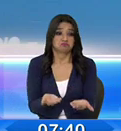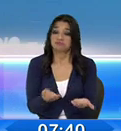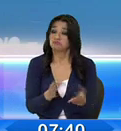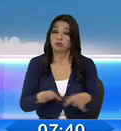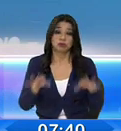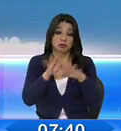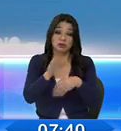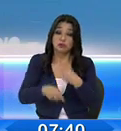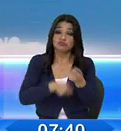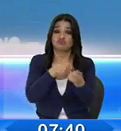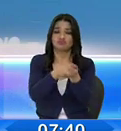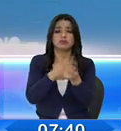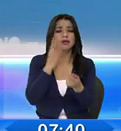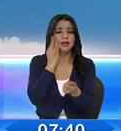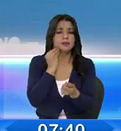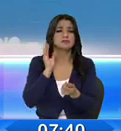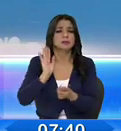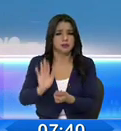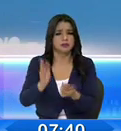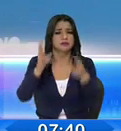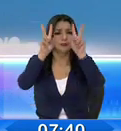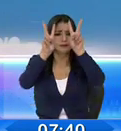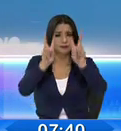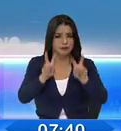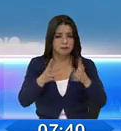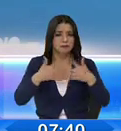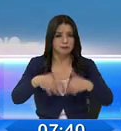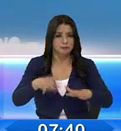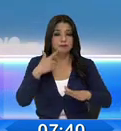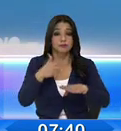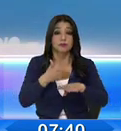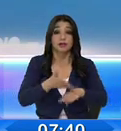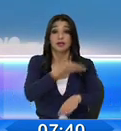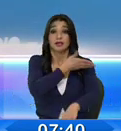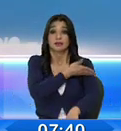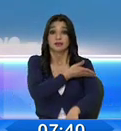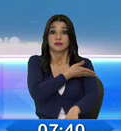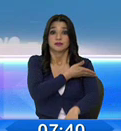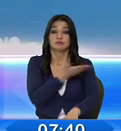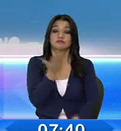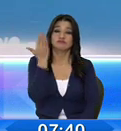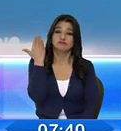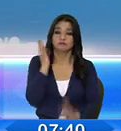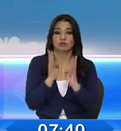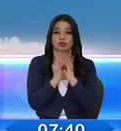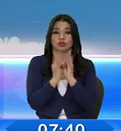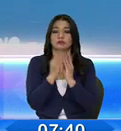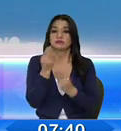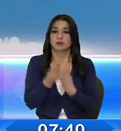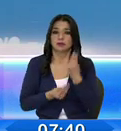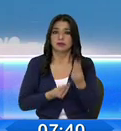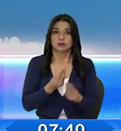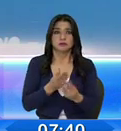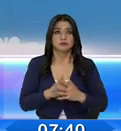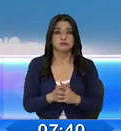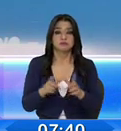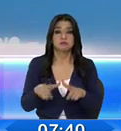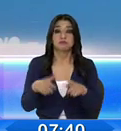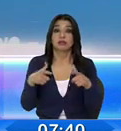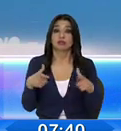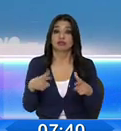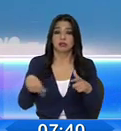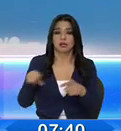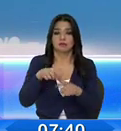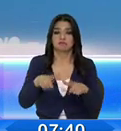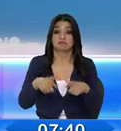importante por la experiencia que ha habido en estos temas que es lo que pasaba en el bien en el viejo congreso había estas mayorías móviles